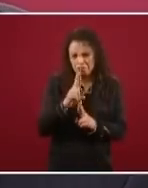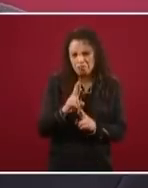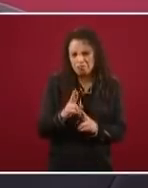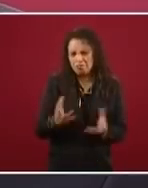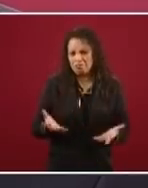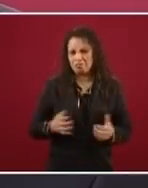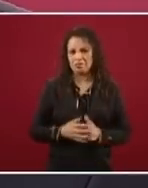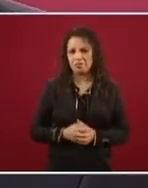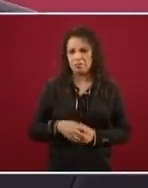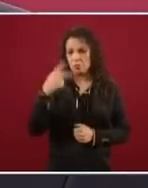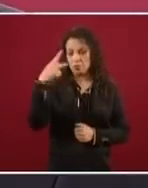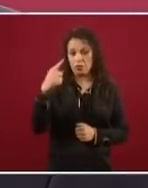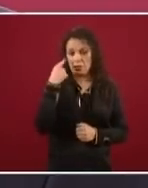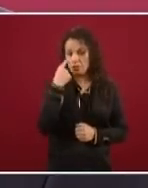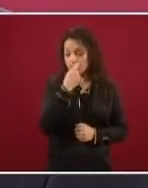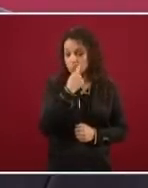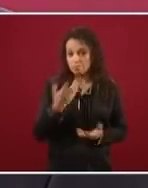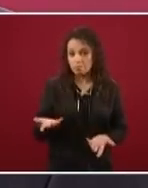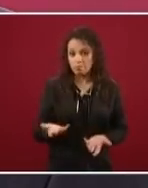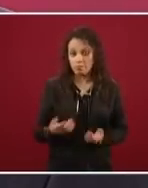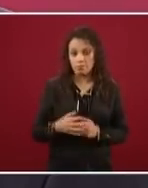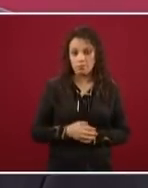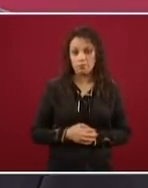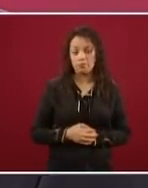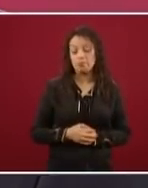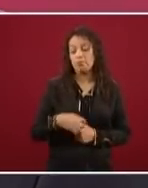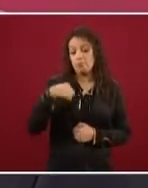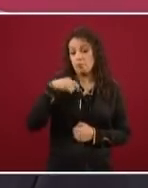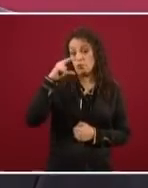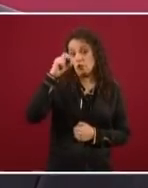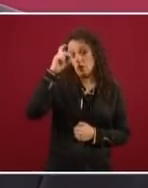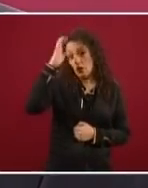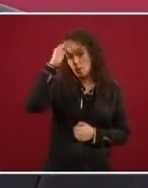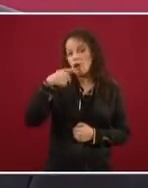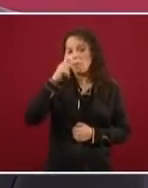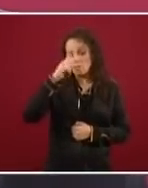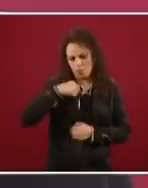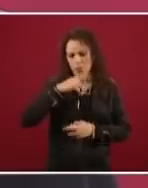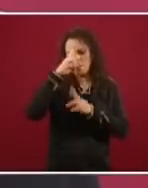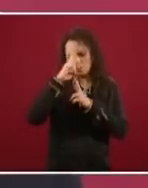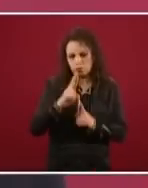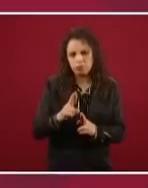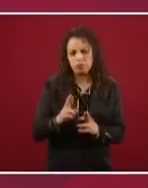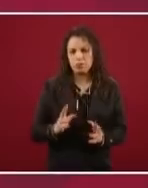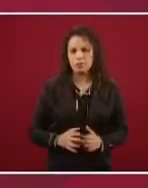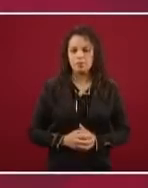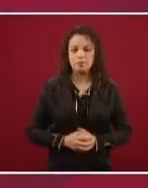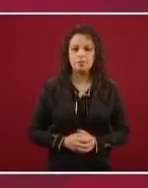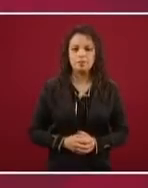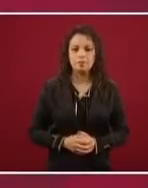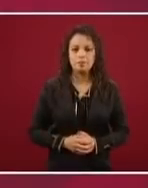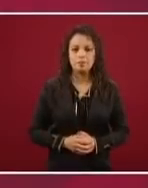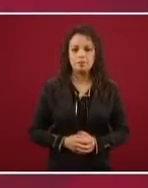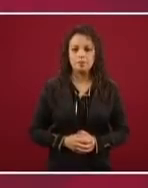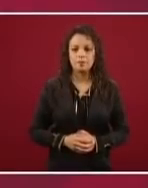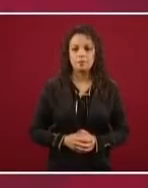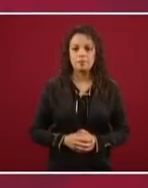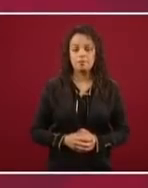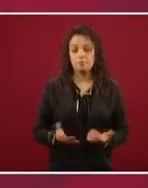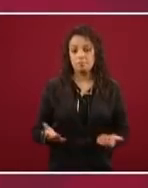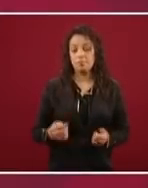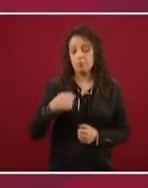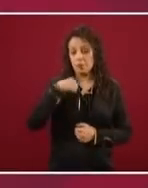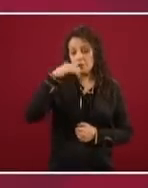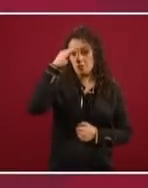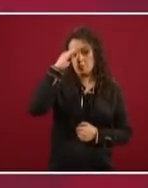y su punto de vista no lo comparto yo creo que hay que moralizar